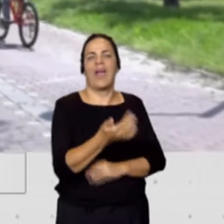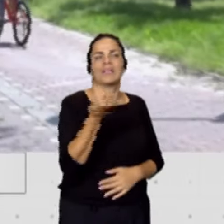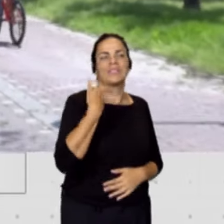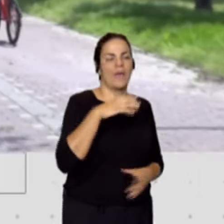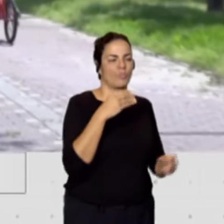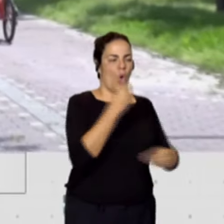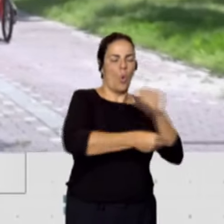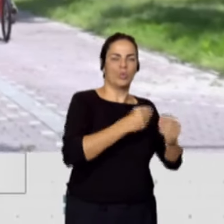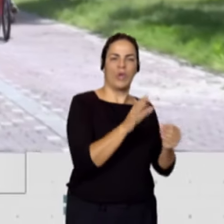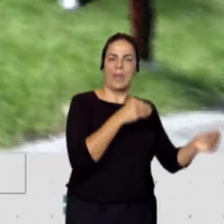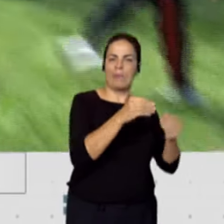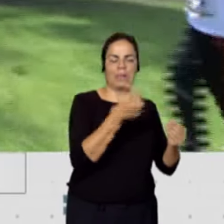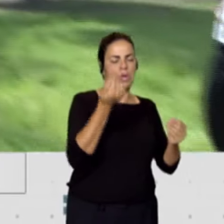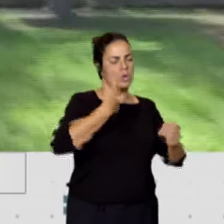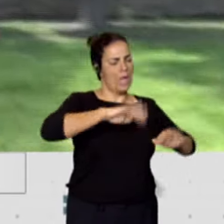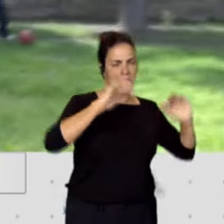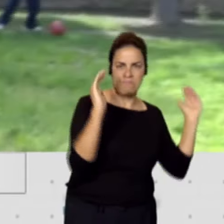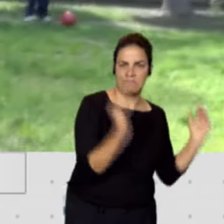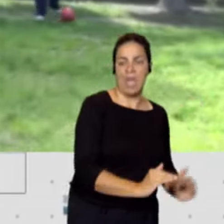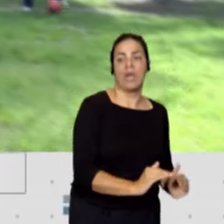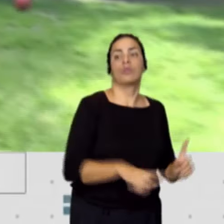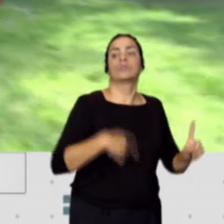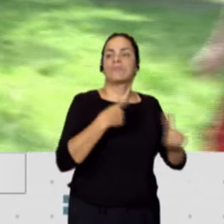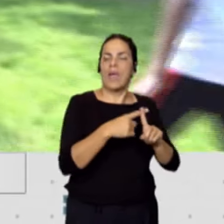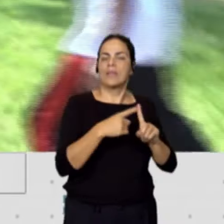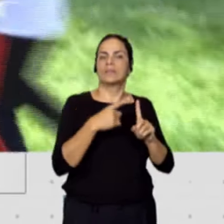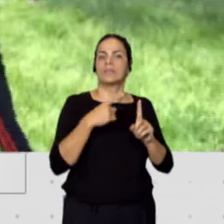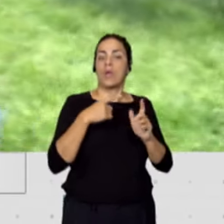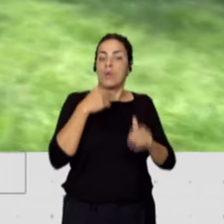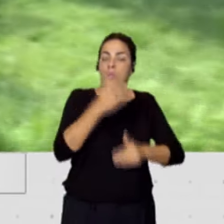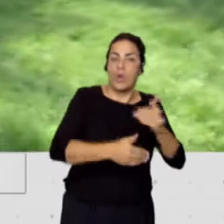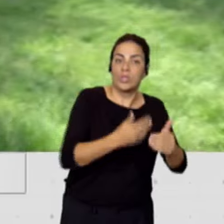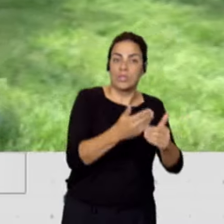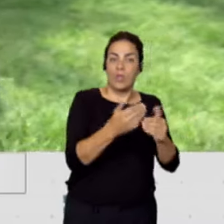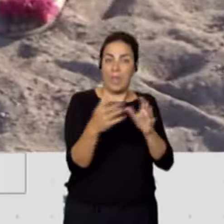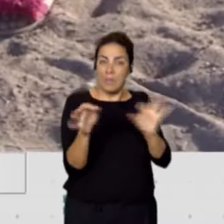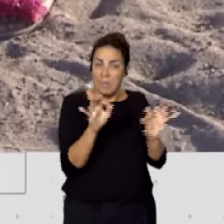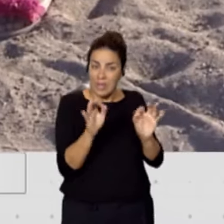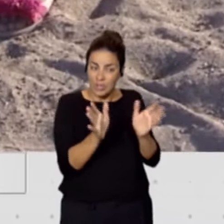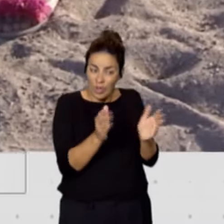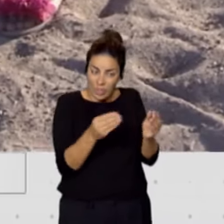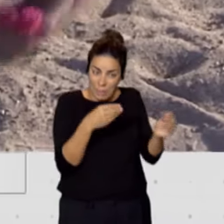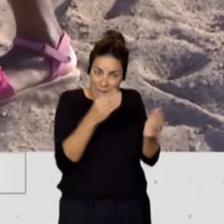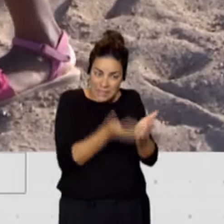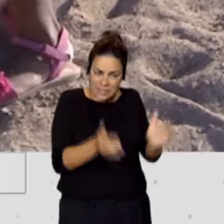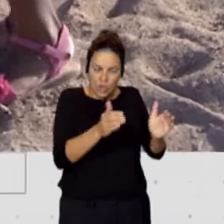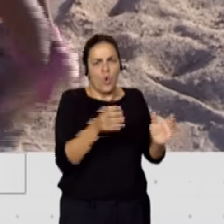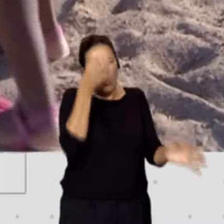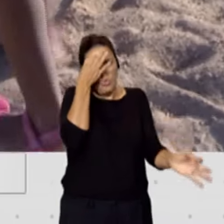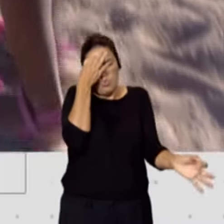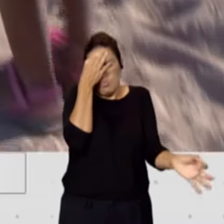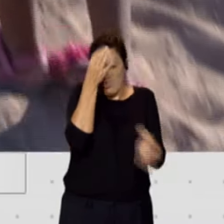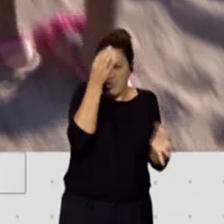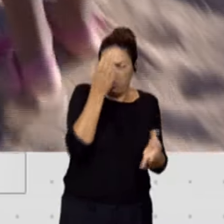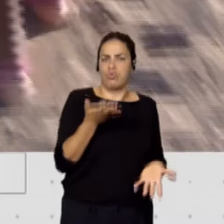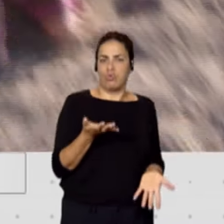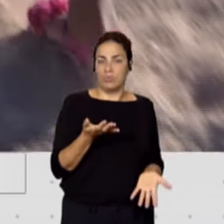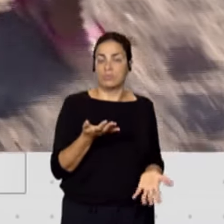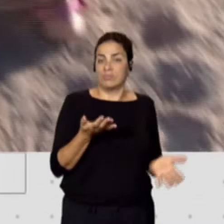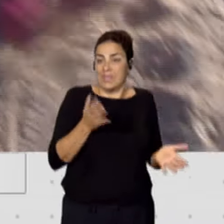plástico y cada vez son más estrictos los procesos de de preparación del mismo que que también forman parte de esta posible